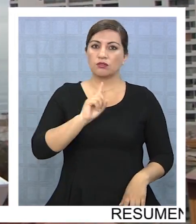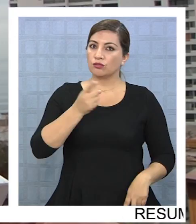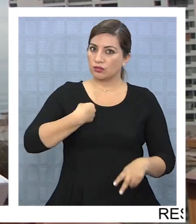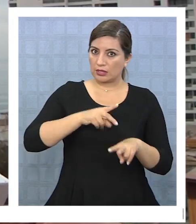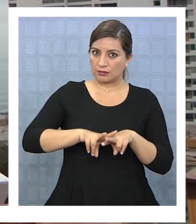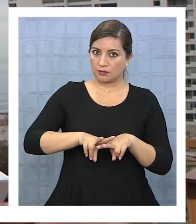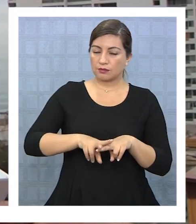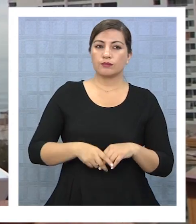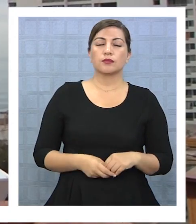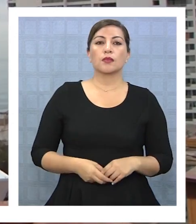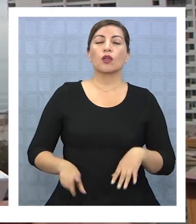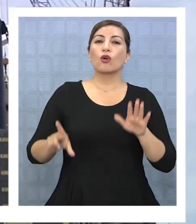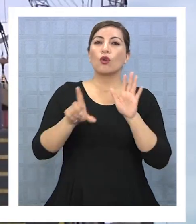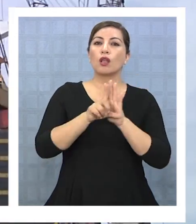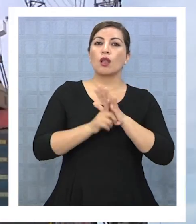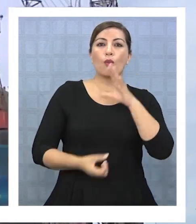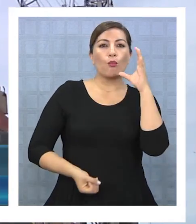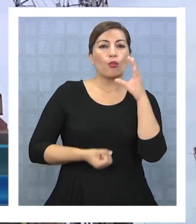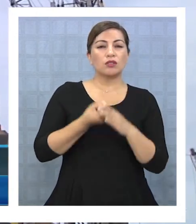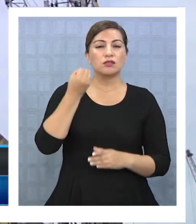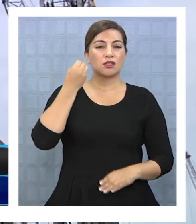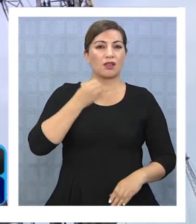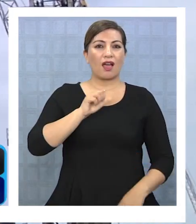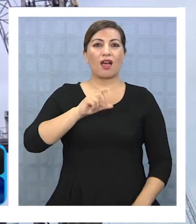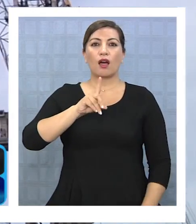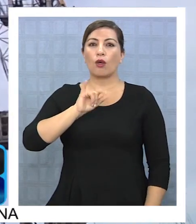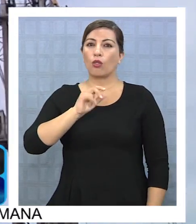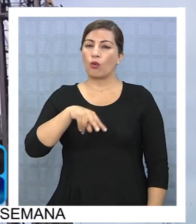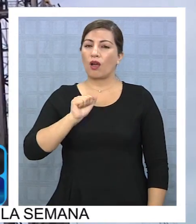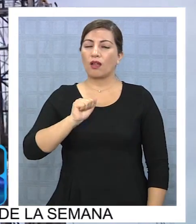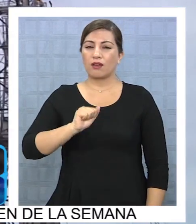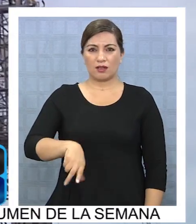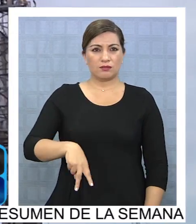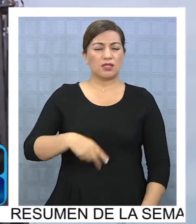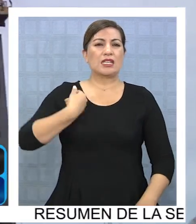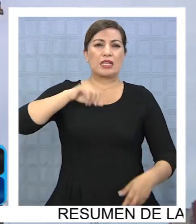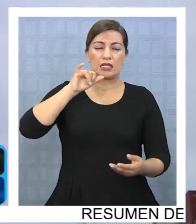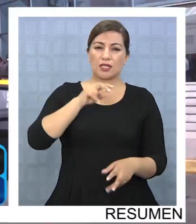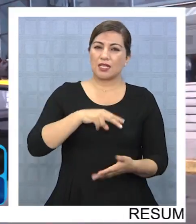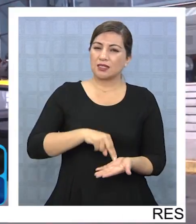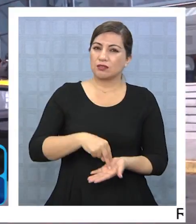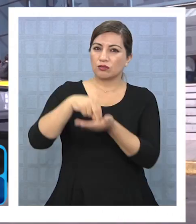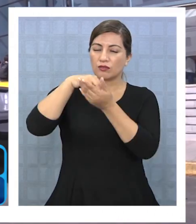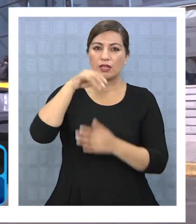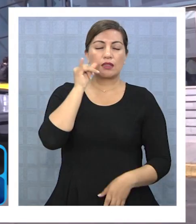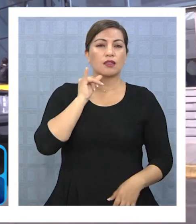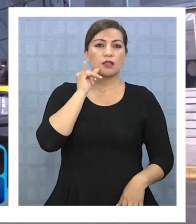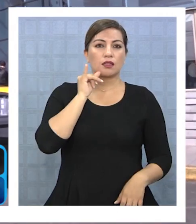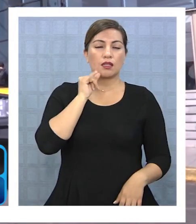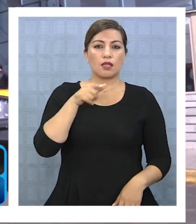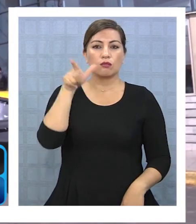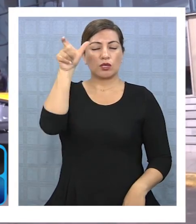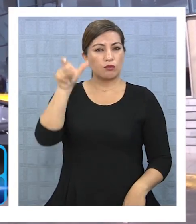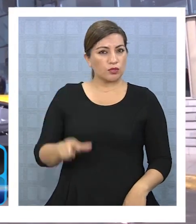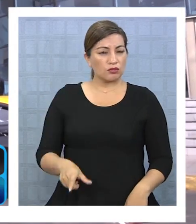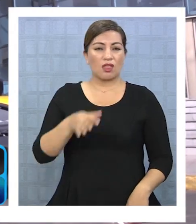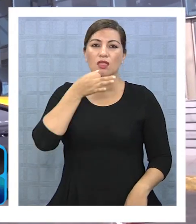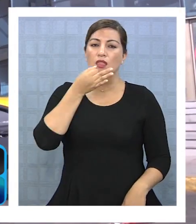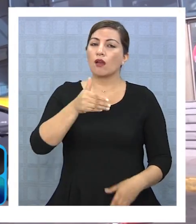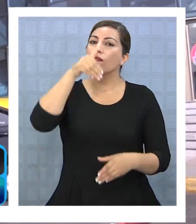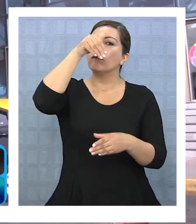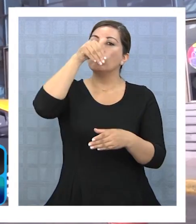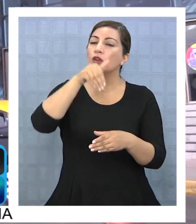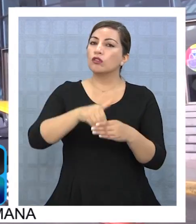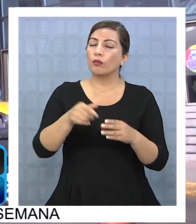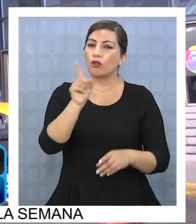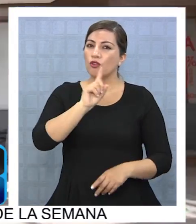urgente, que no se ha hecho. Respecto a la ley de modernización de aduanas y su efecto en la zona franca de Iquique, el parlamentario